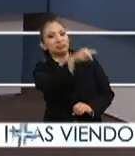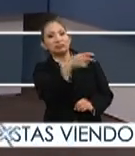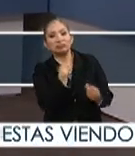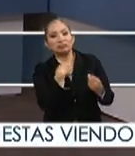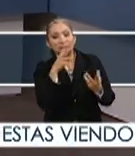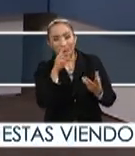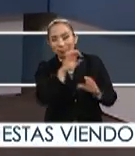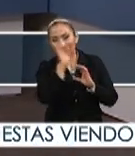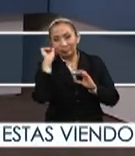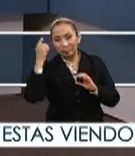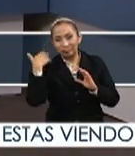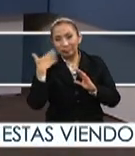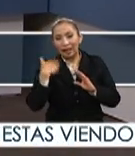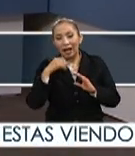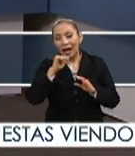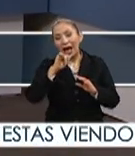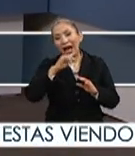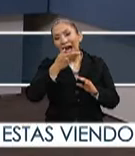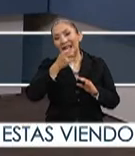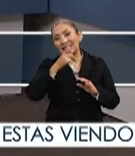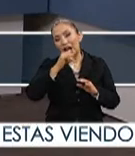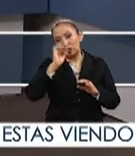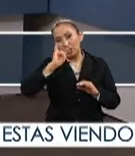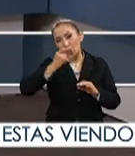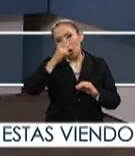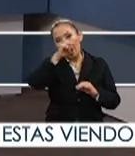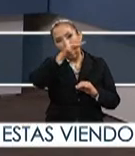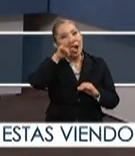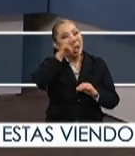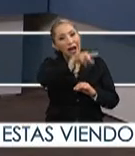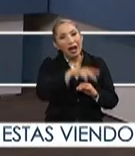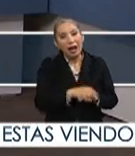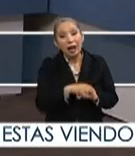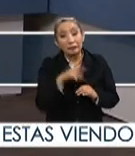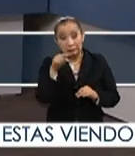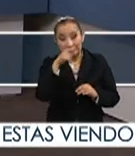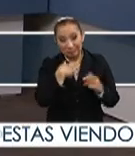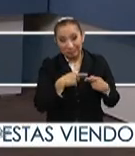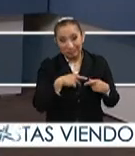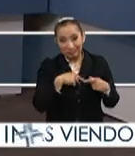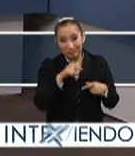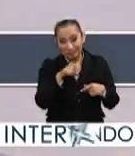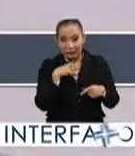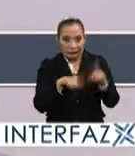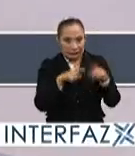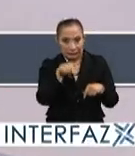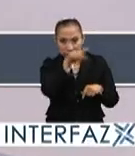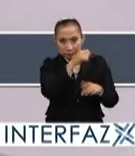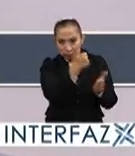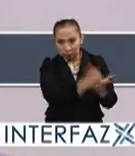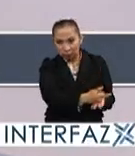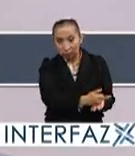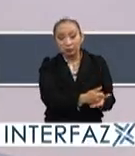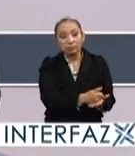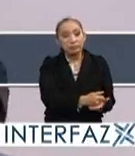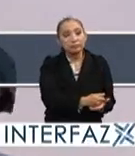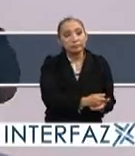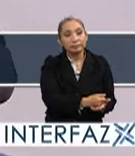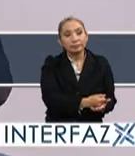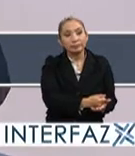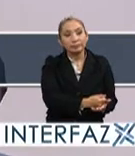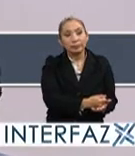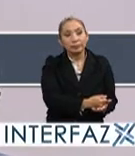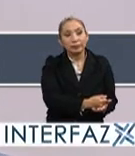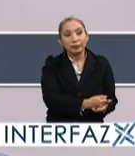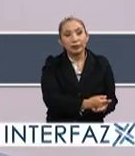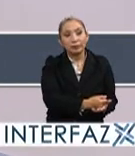Vemos el caso reciente de los haitianos en Tijuana, y aquí también depende mucho de las sociedades que reciben. En el